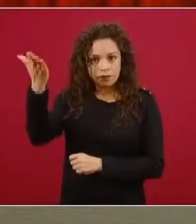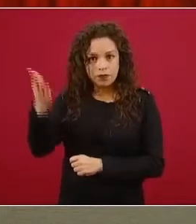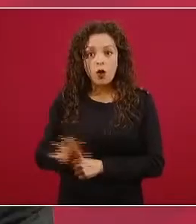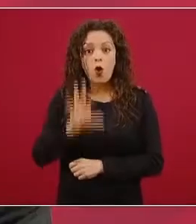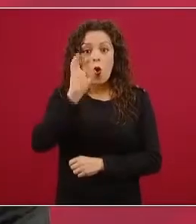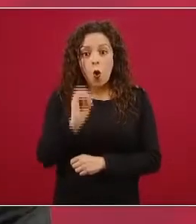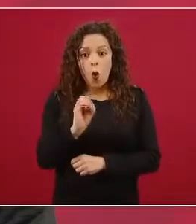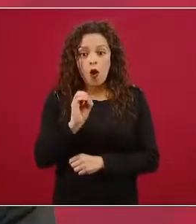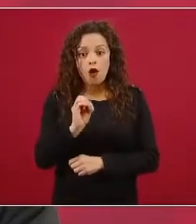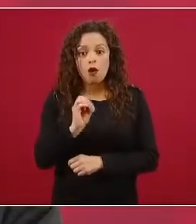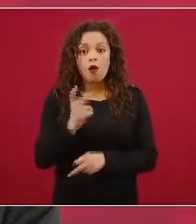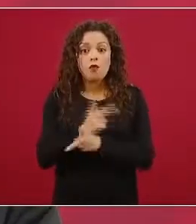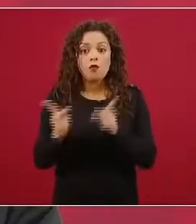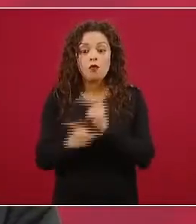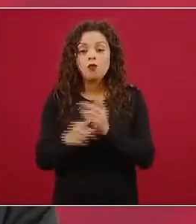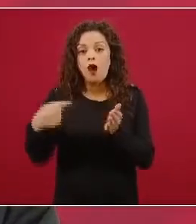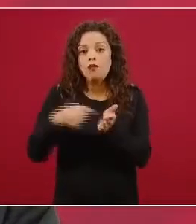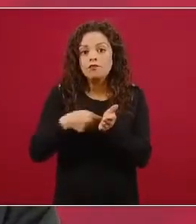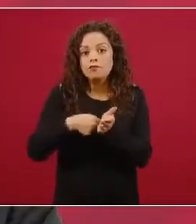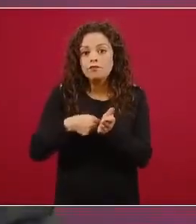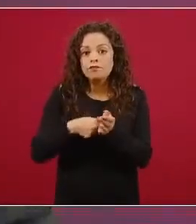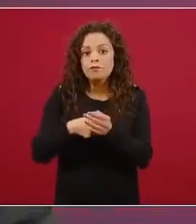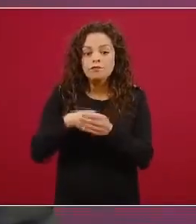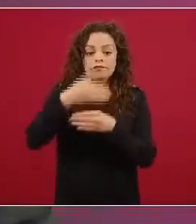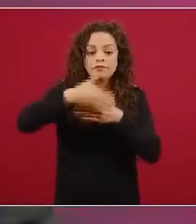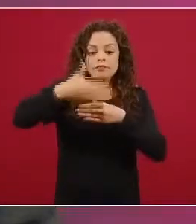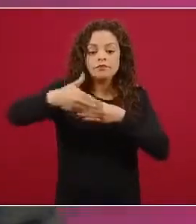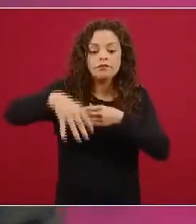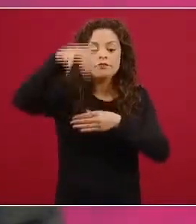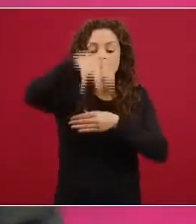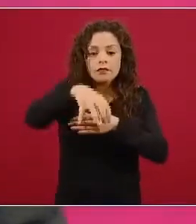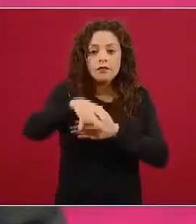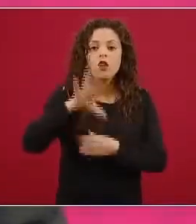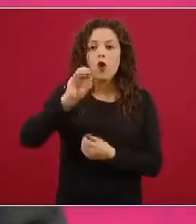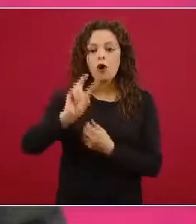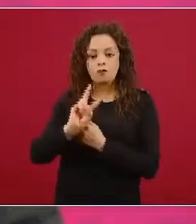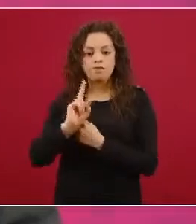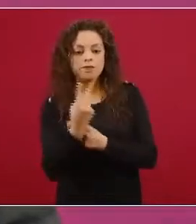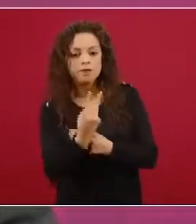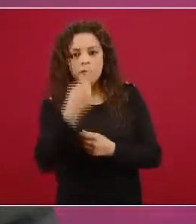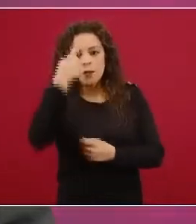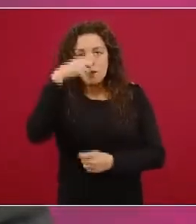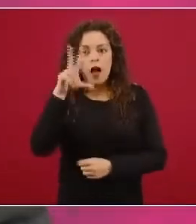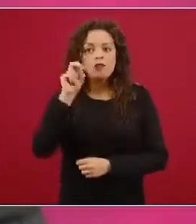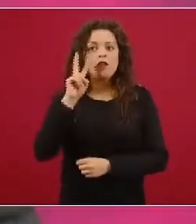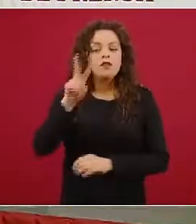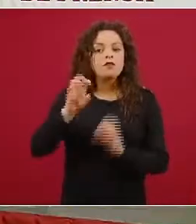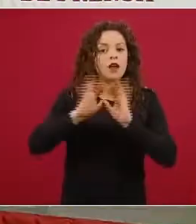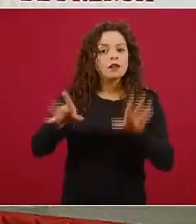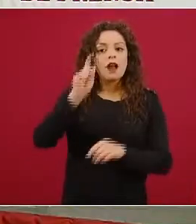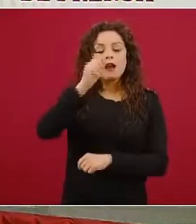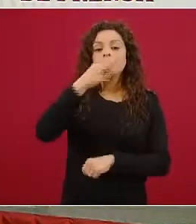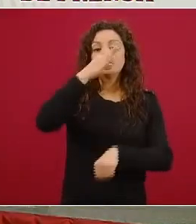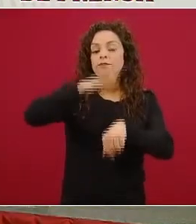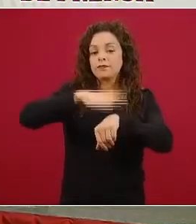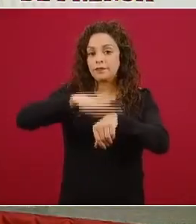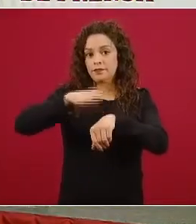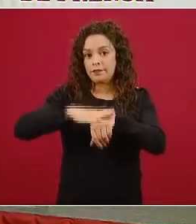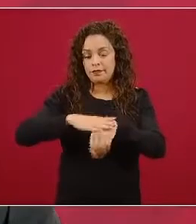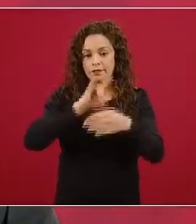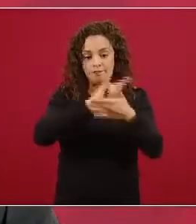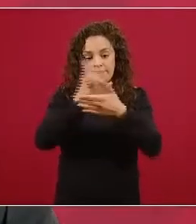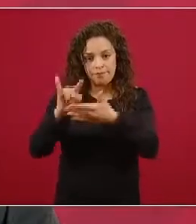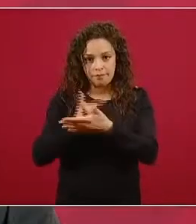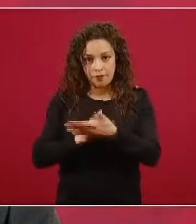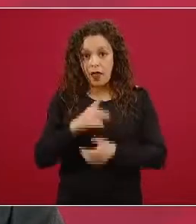escondidos en los anaqueles o volteados para que no se vea de manera clara los etiquetados de advertencia. Recordar